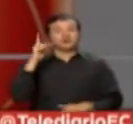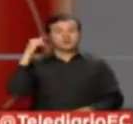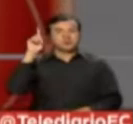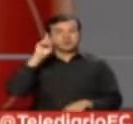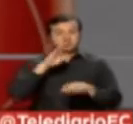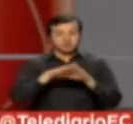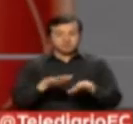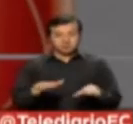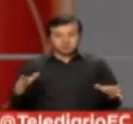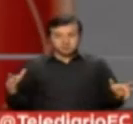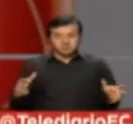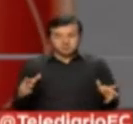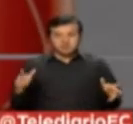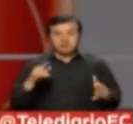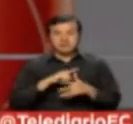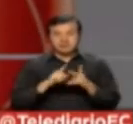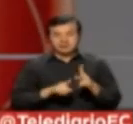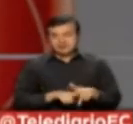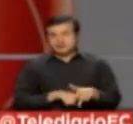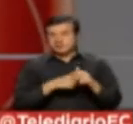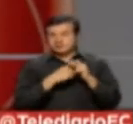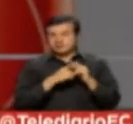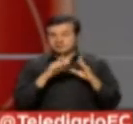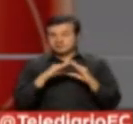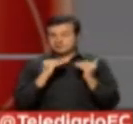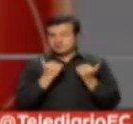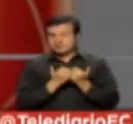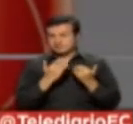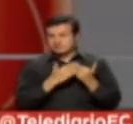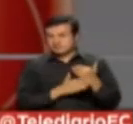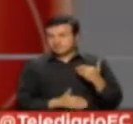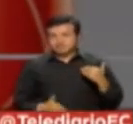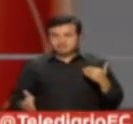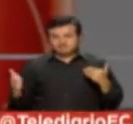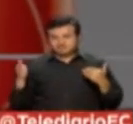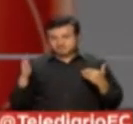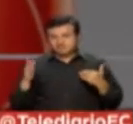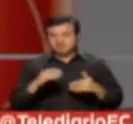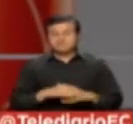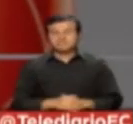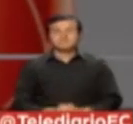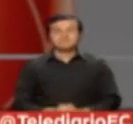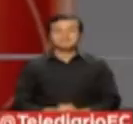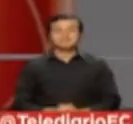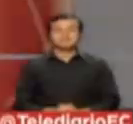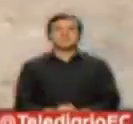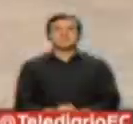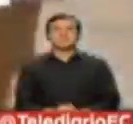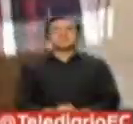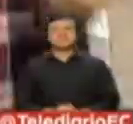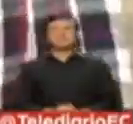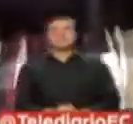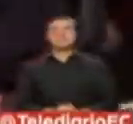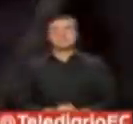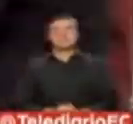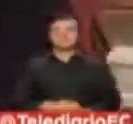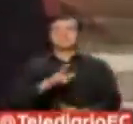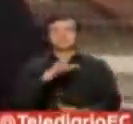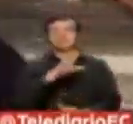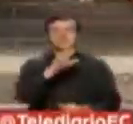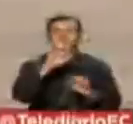de estudiantes deberán iniciar clases a lo largo de esta semana más de